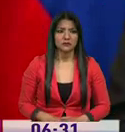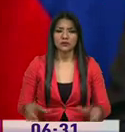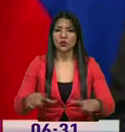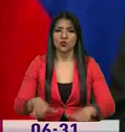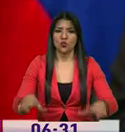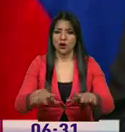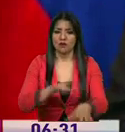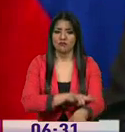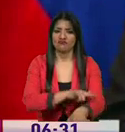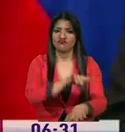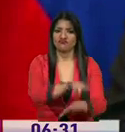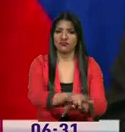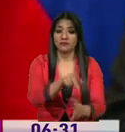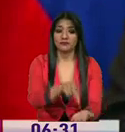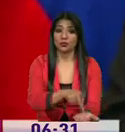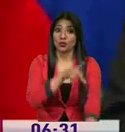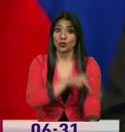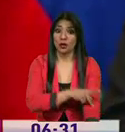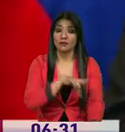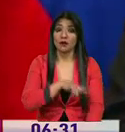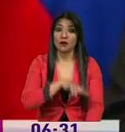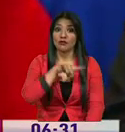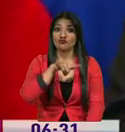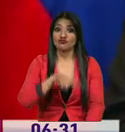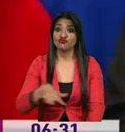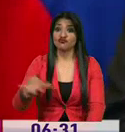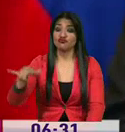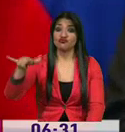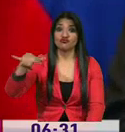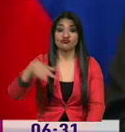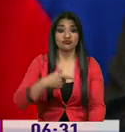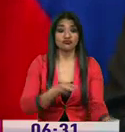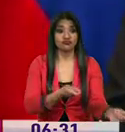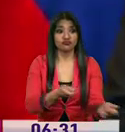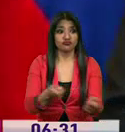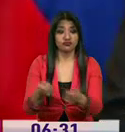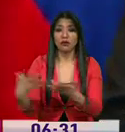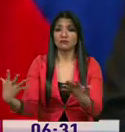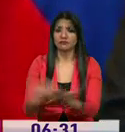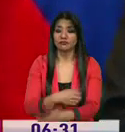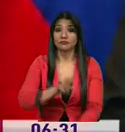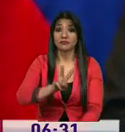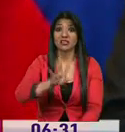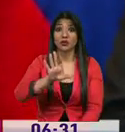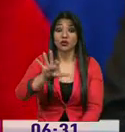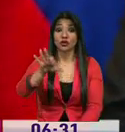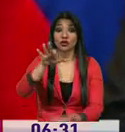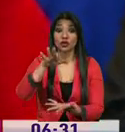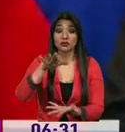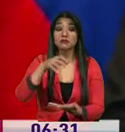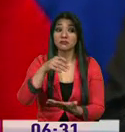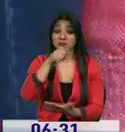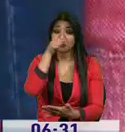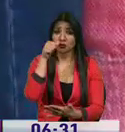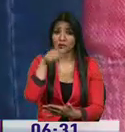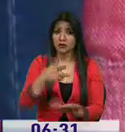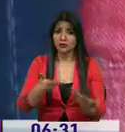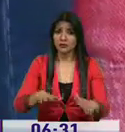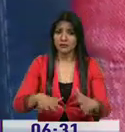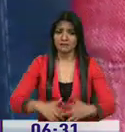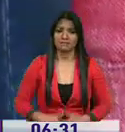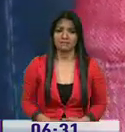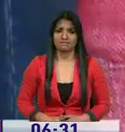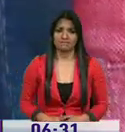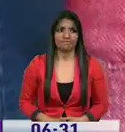A través de programas de aeronaves de patrullas marítimas, se decomisaron 24 toneladas de droga en el Pacífico. Se mencionó